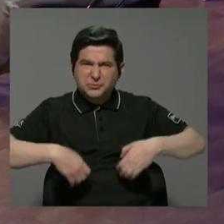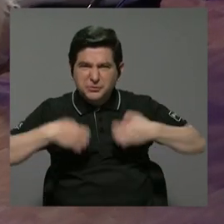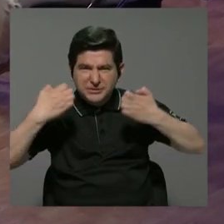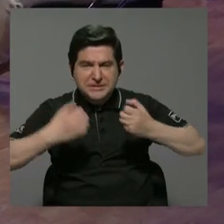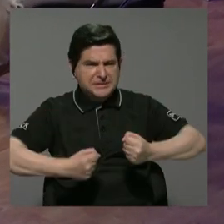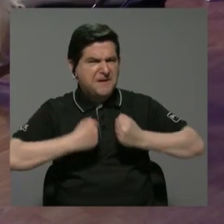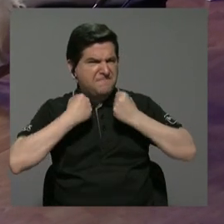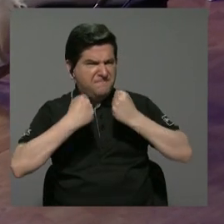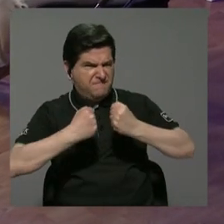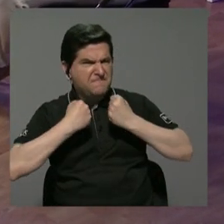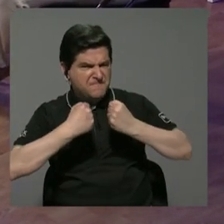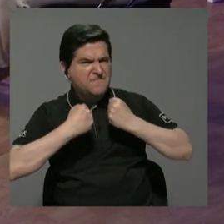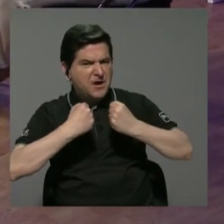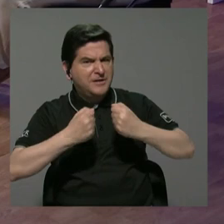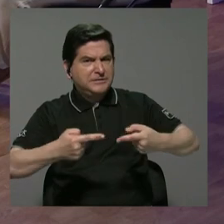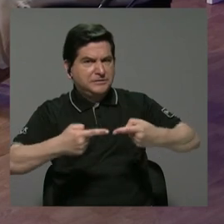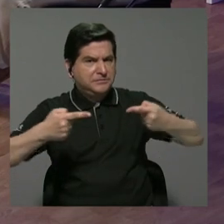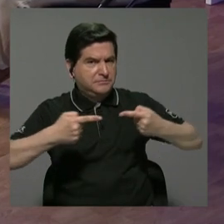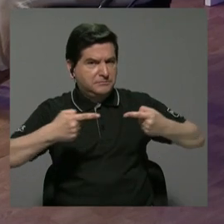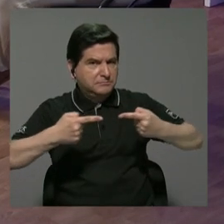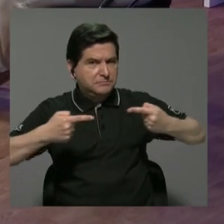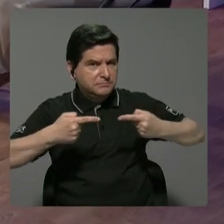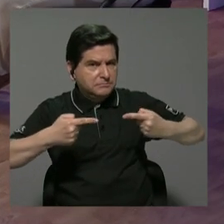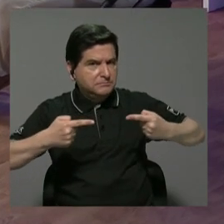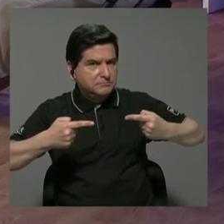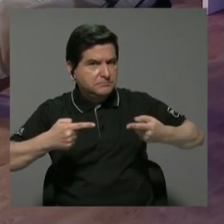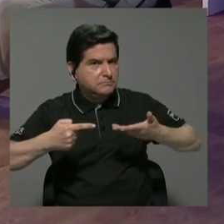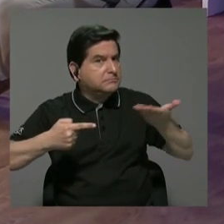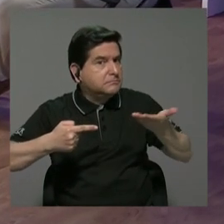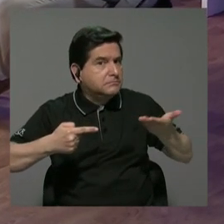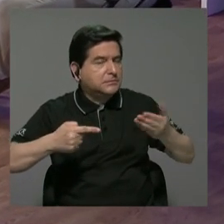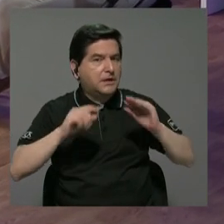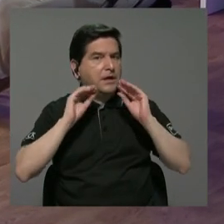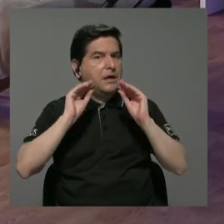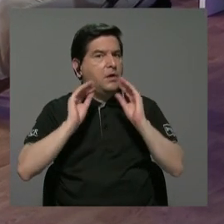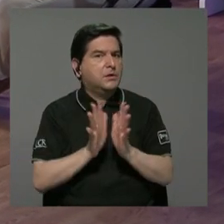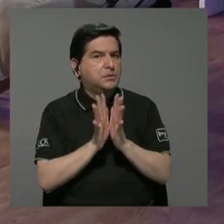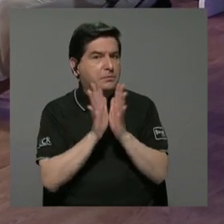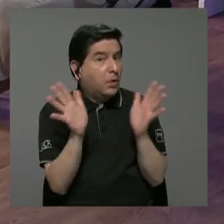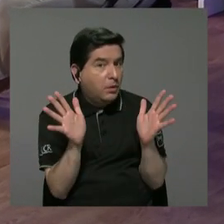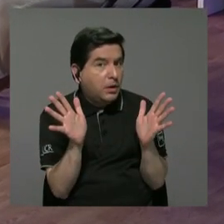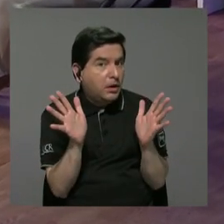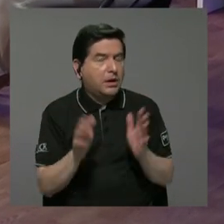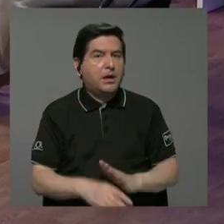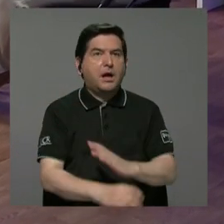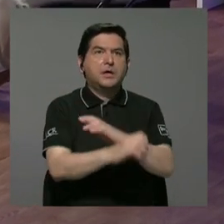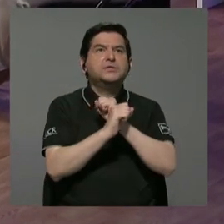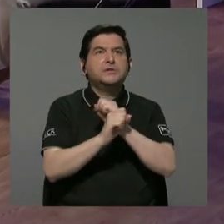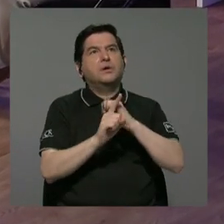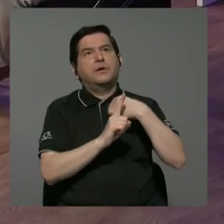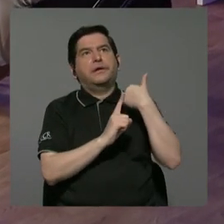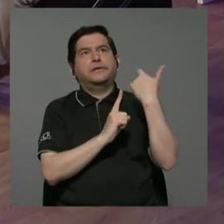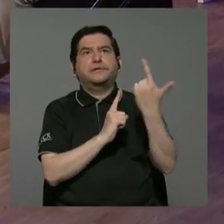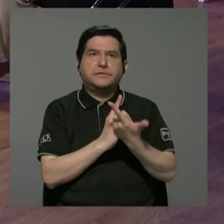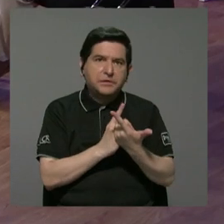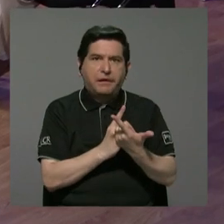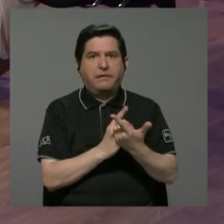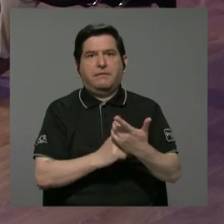muy fuerte, ¿verdad?, en contra de la educación pública, la seguridad social,